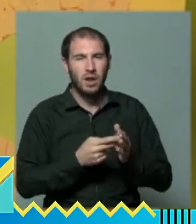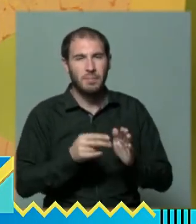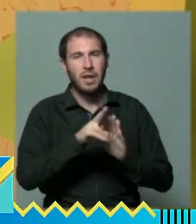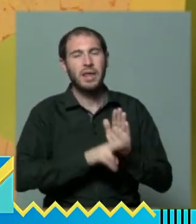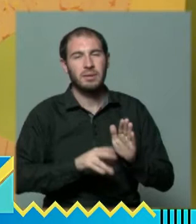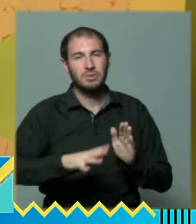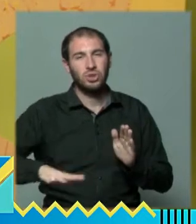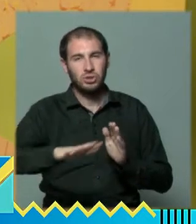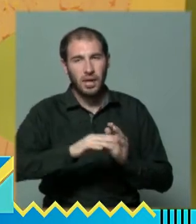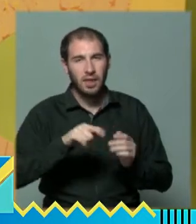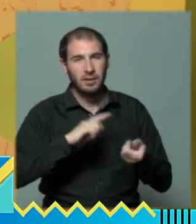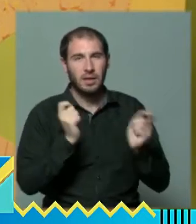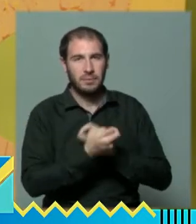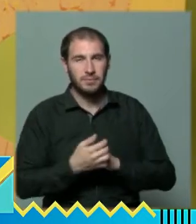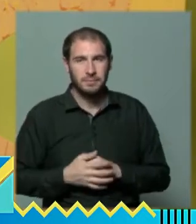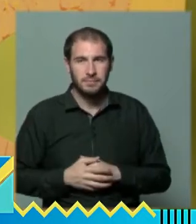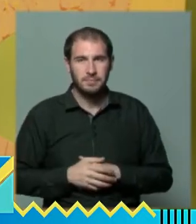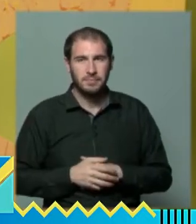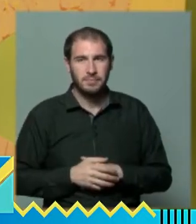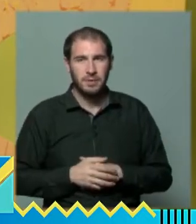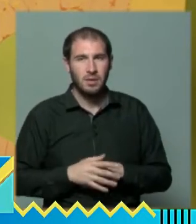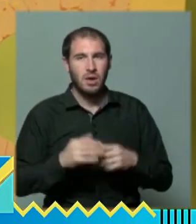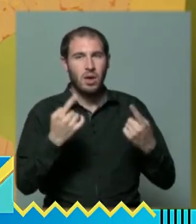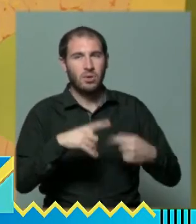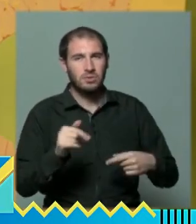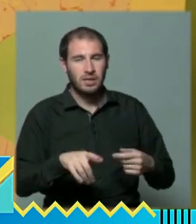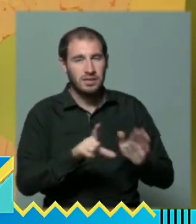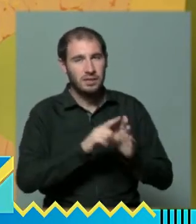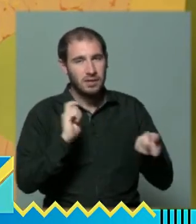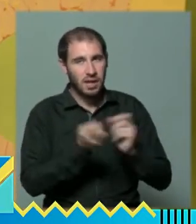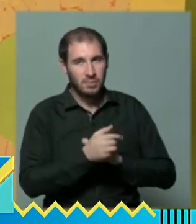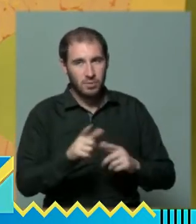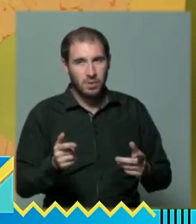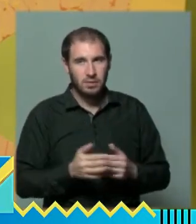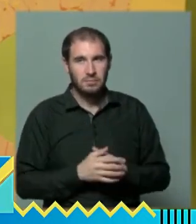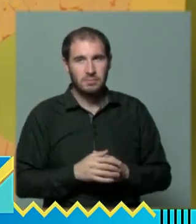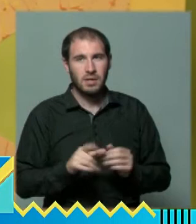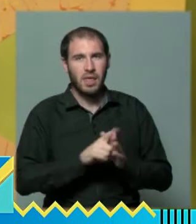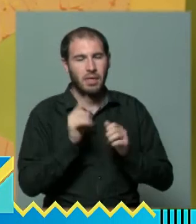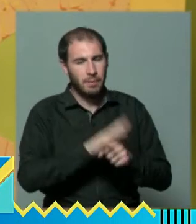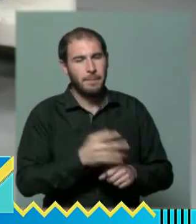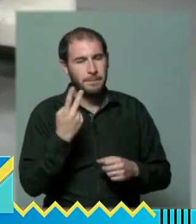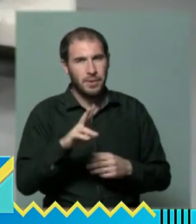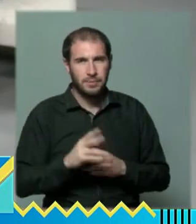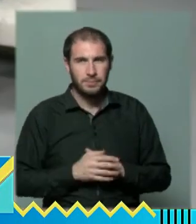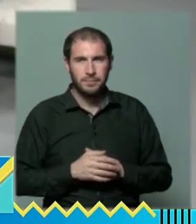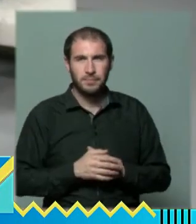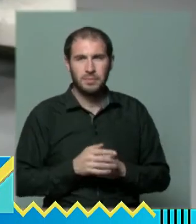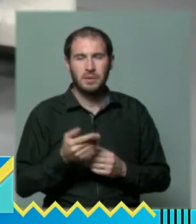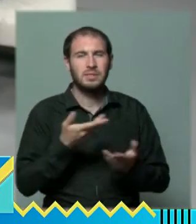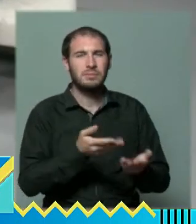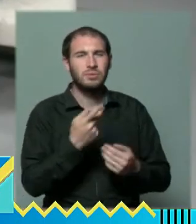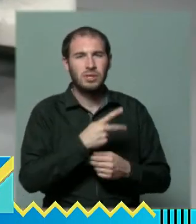régimen social que hay que modificar. Estas cosas no se modifican con leyes, y mucho menos leyes represivas. ¿Vos cómo ves esto de servicios